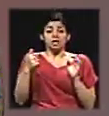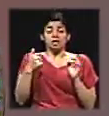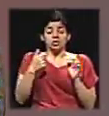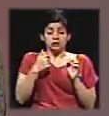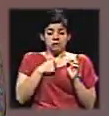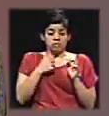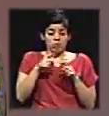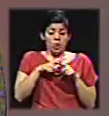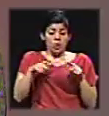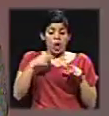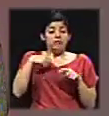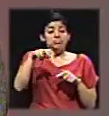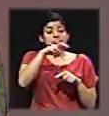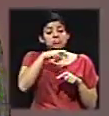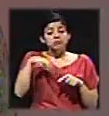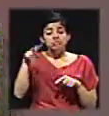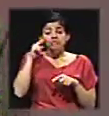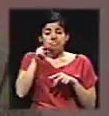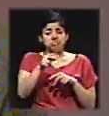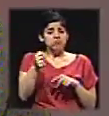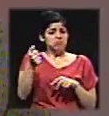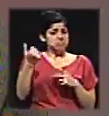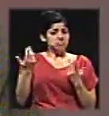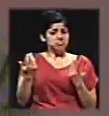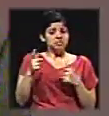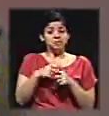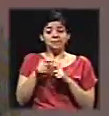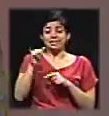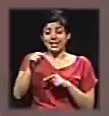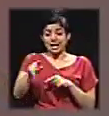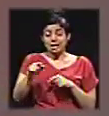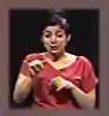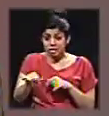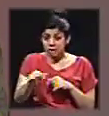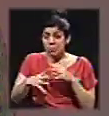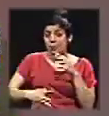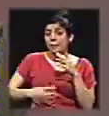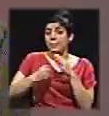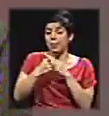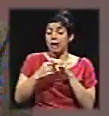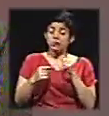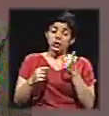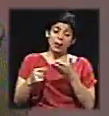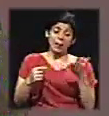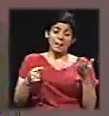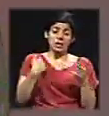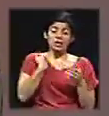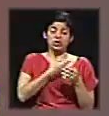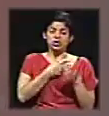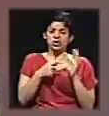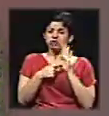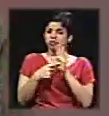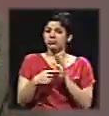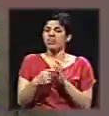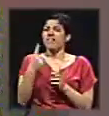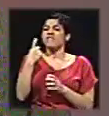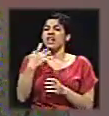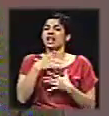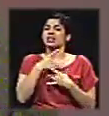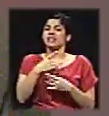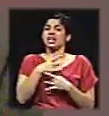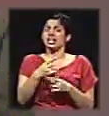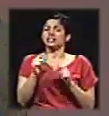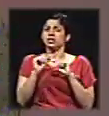uno se mueve. Entonces, eso aunado a otro elemento que señalamos, que es la falta de interés de